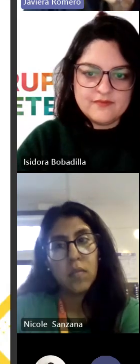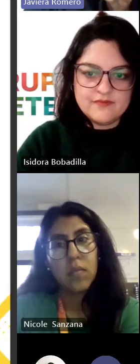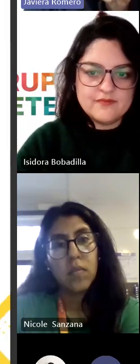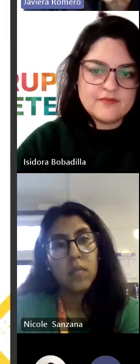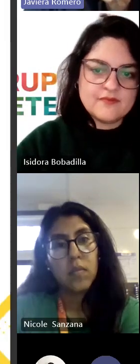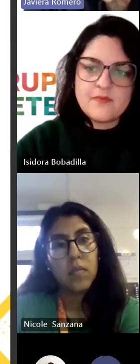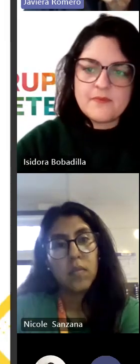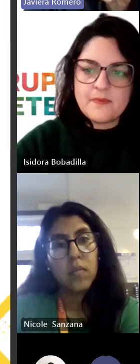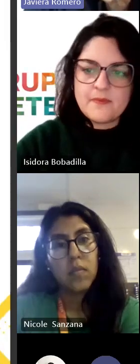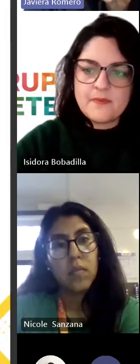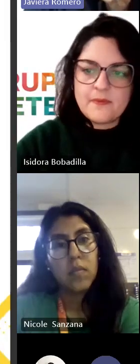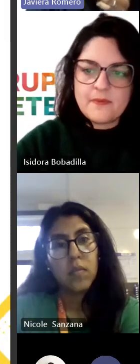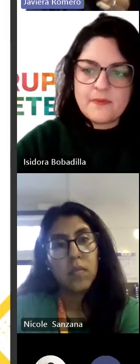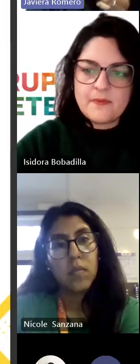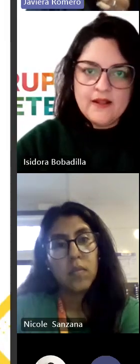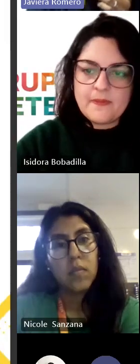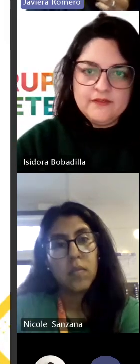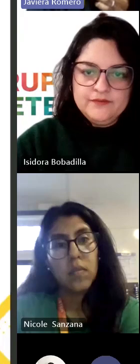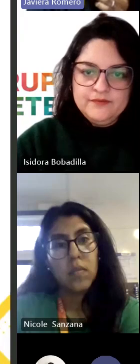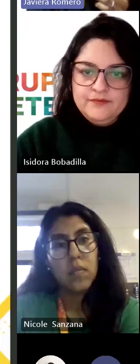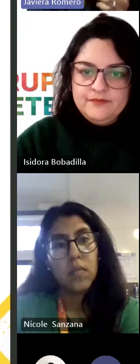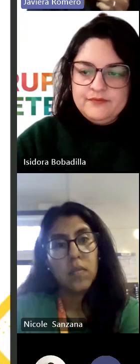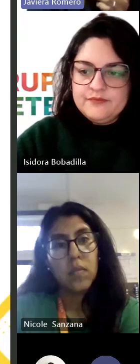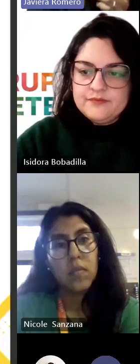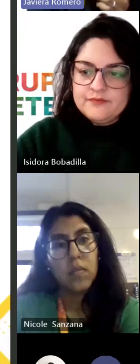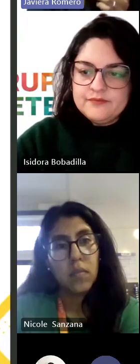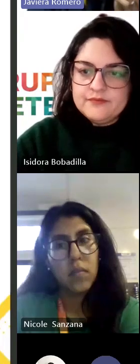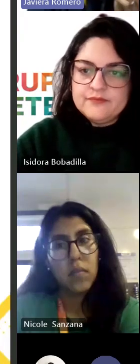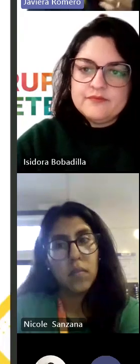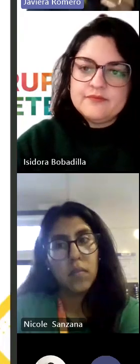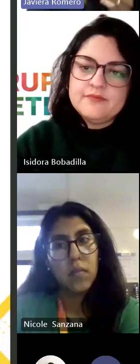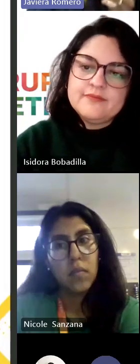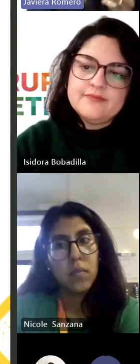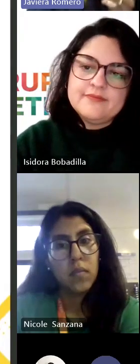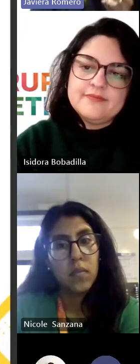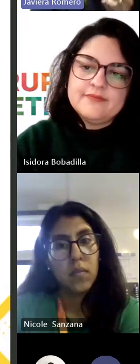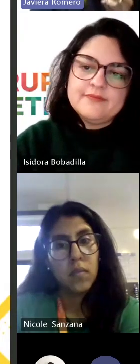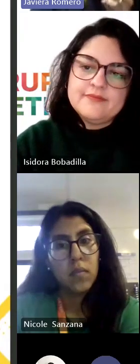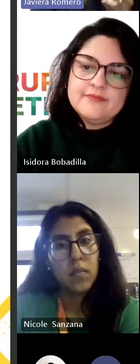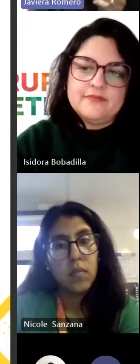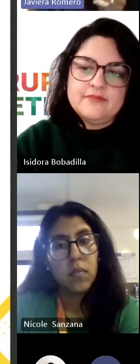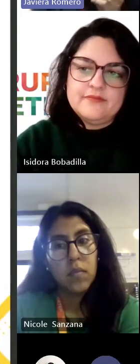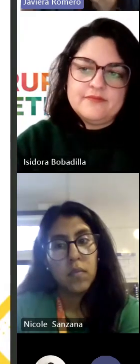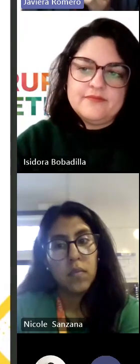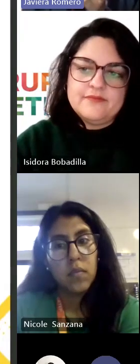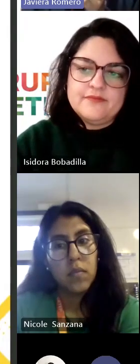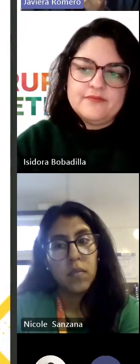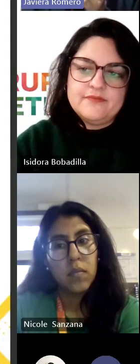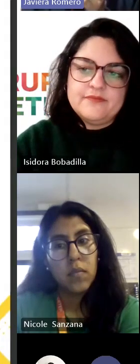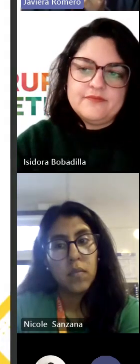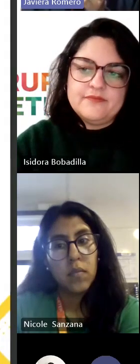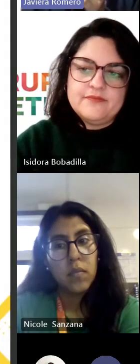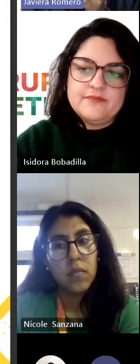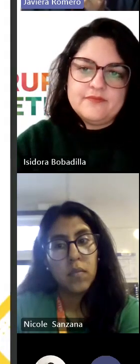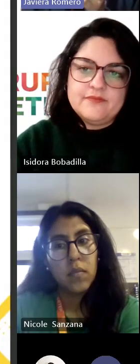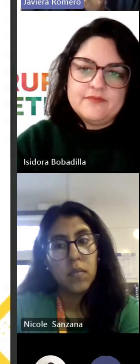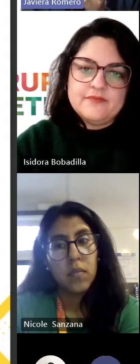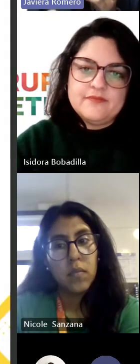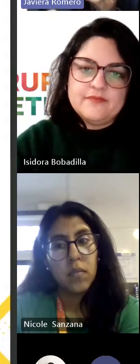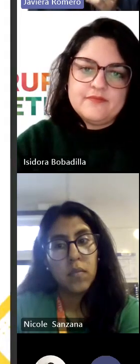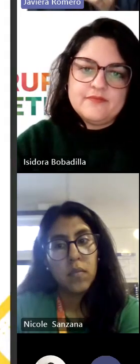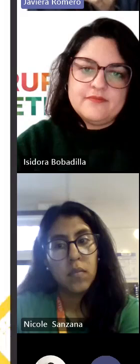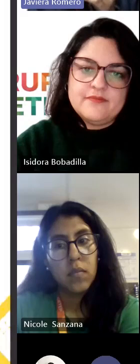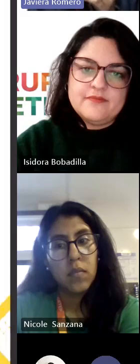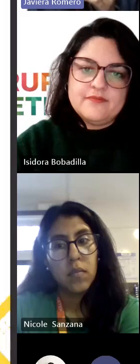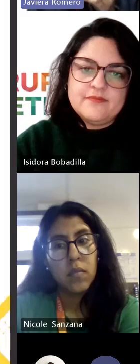evolutivos, respondiendo a las necesidades que cada uno vaya presentando. Entonces a mí me gusta mucho cuando hablamos de prevención